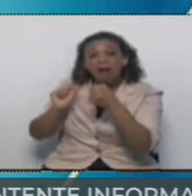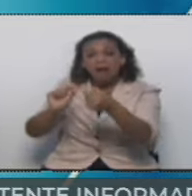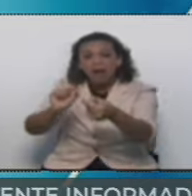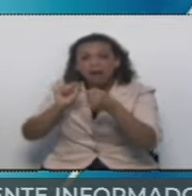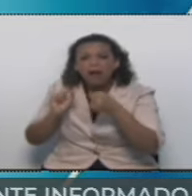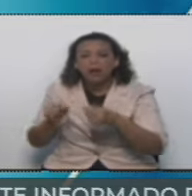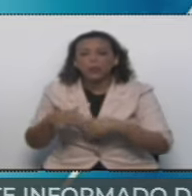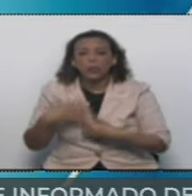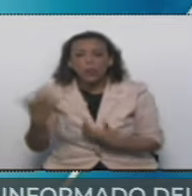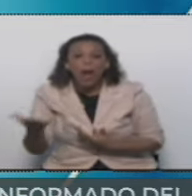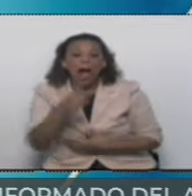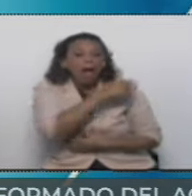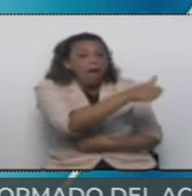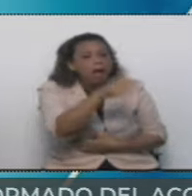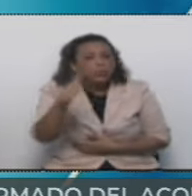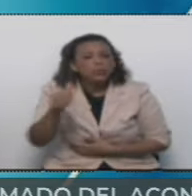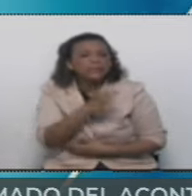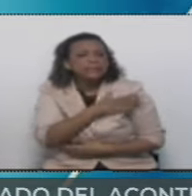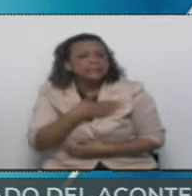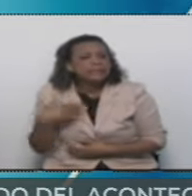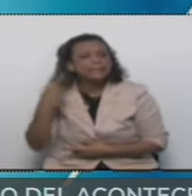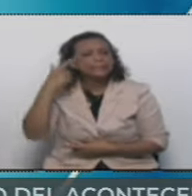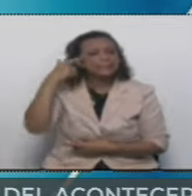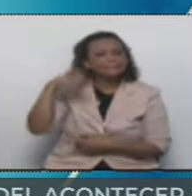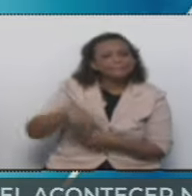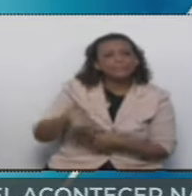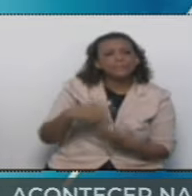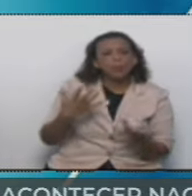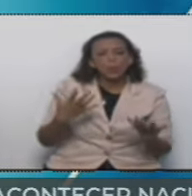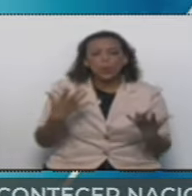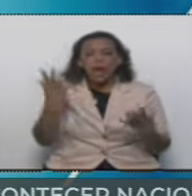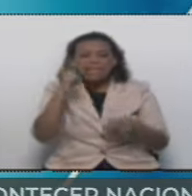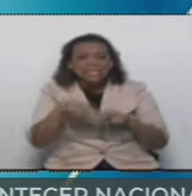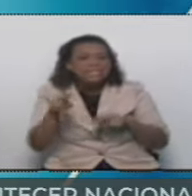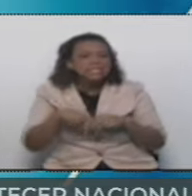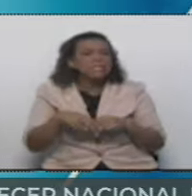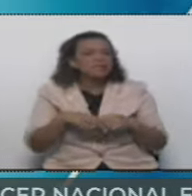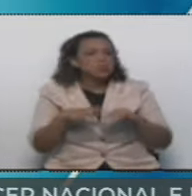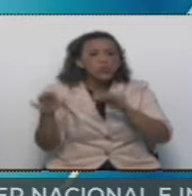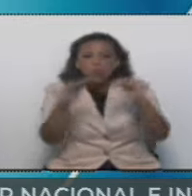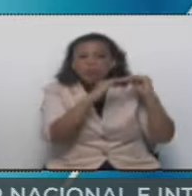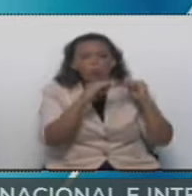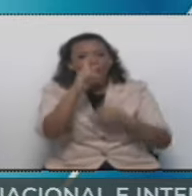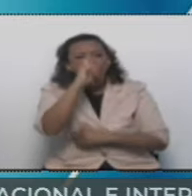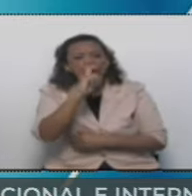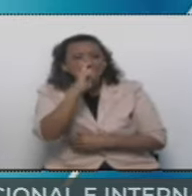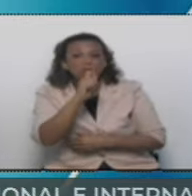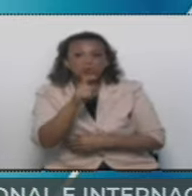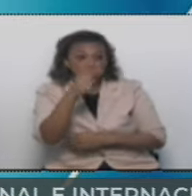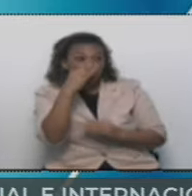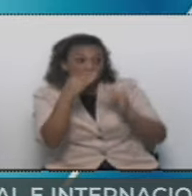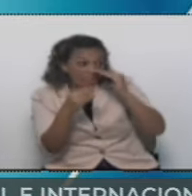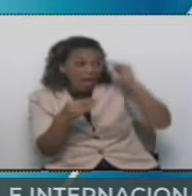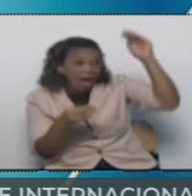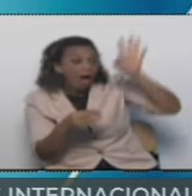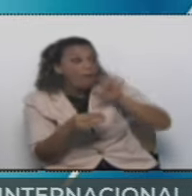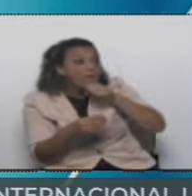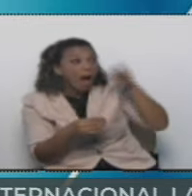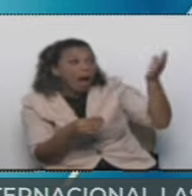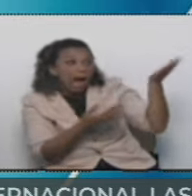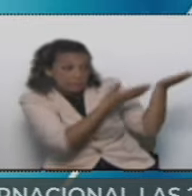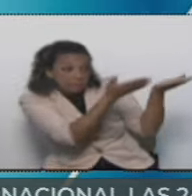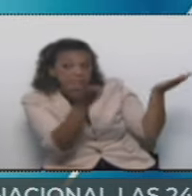con cada uno de nuestros chamos y asimismo de cada uno de estos señores que